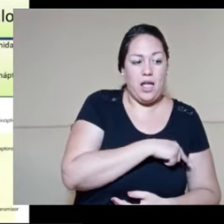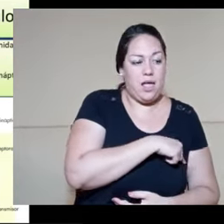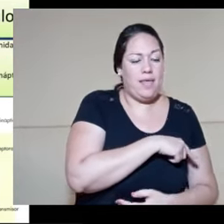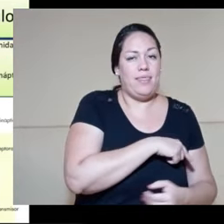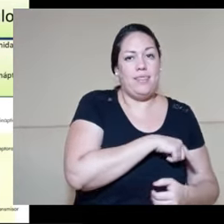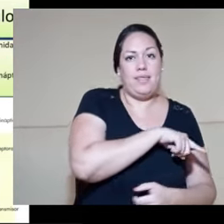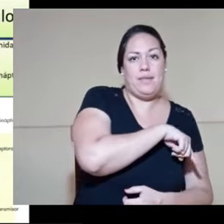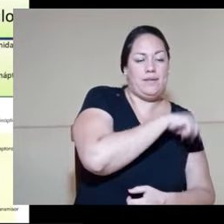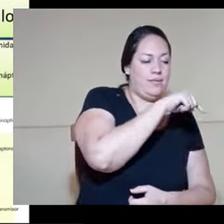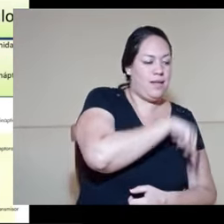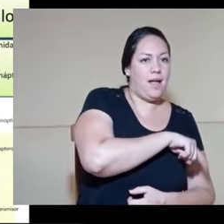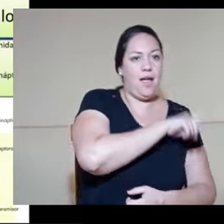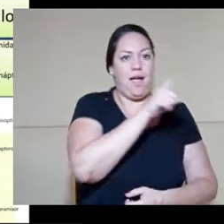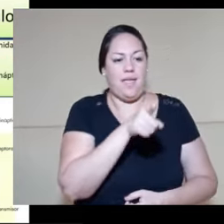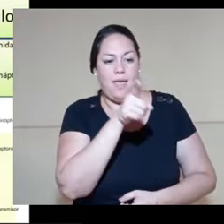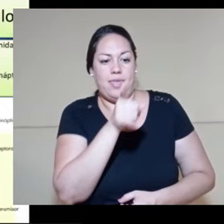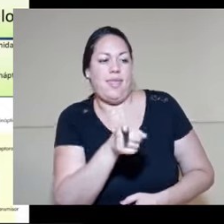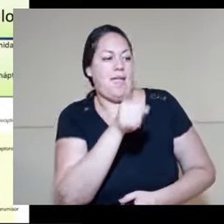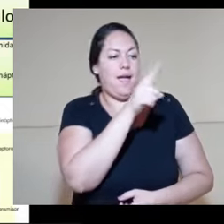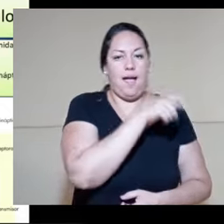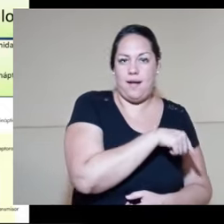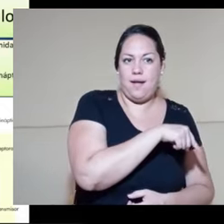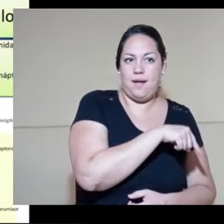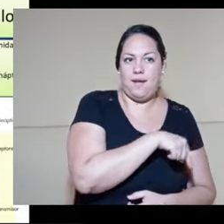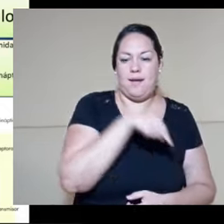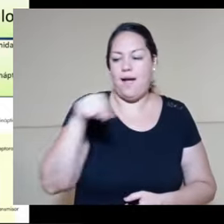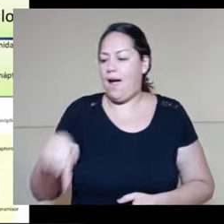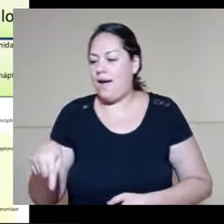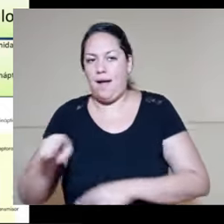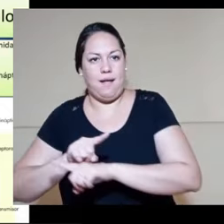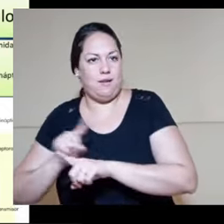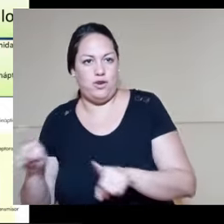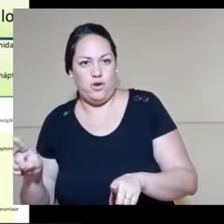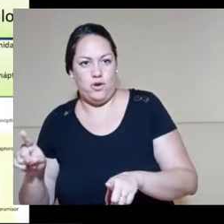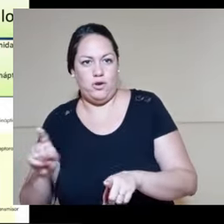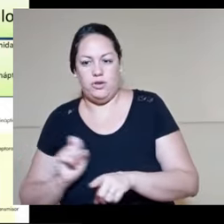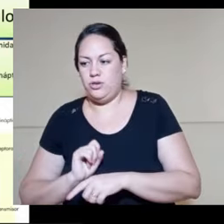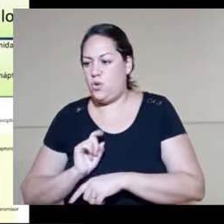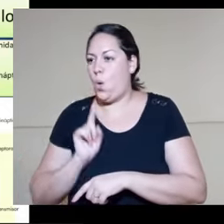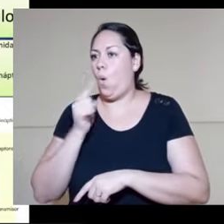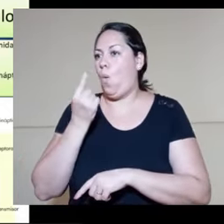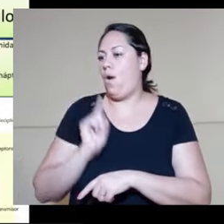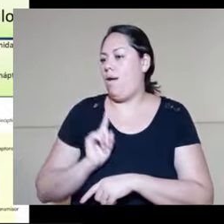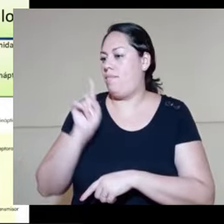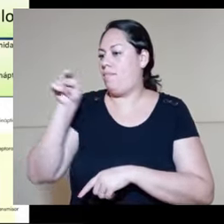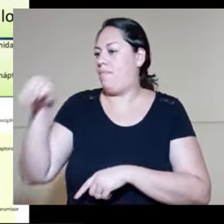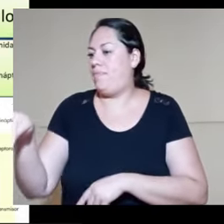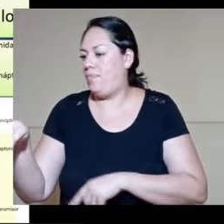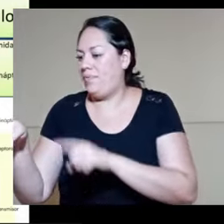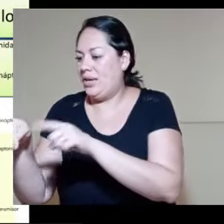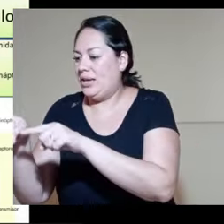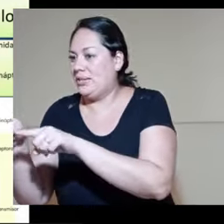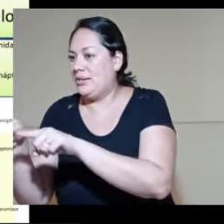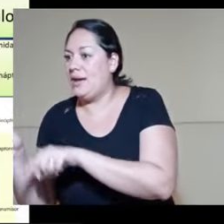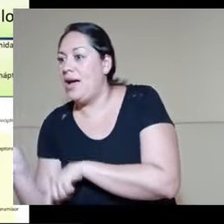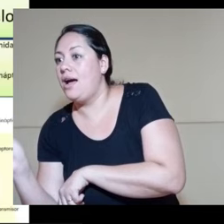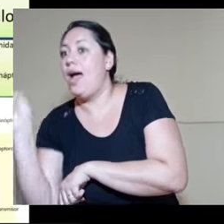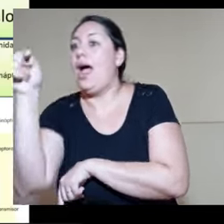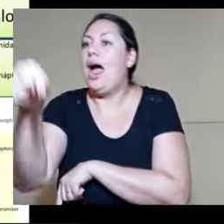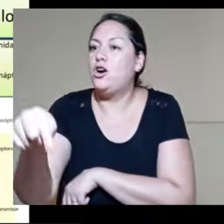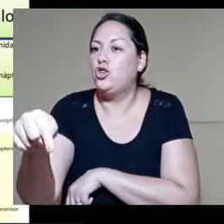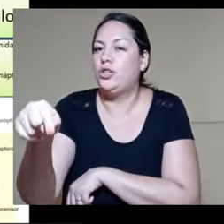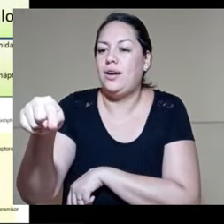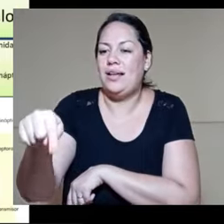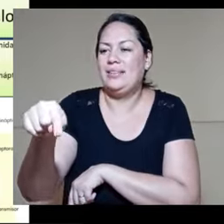es bilateral. Puede pasar la corriente así, de derecha a izquierda, de izquierda a derecha. Es